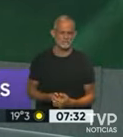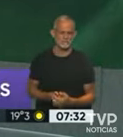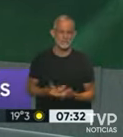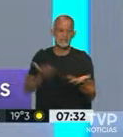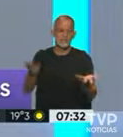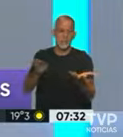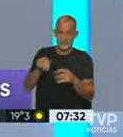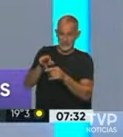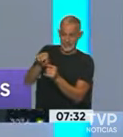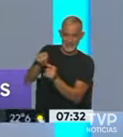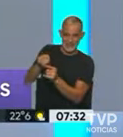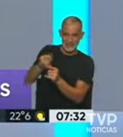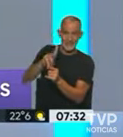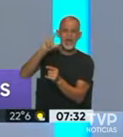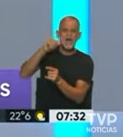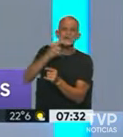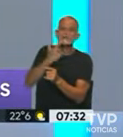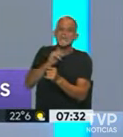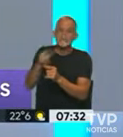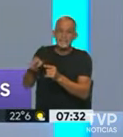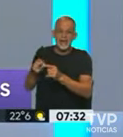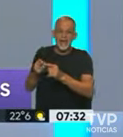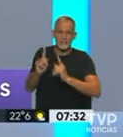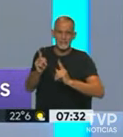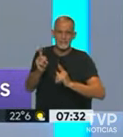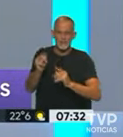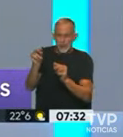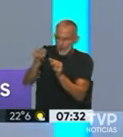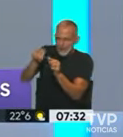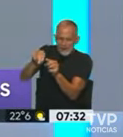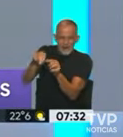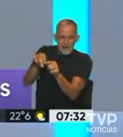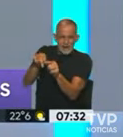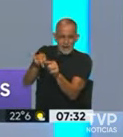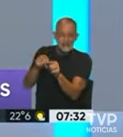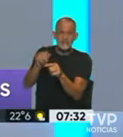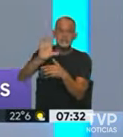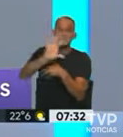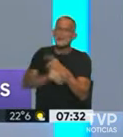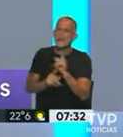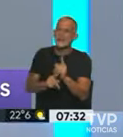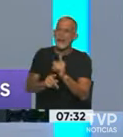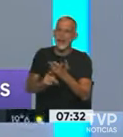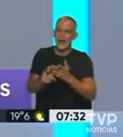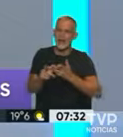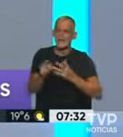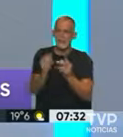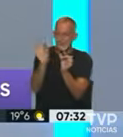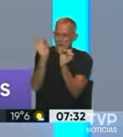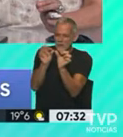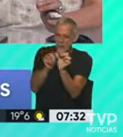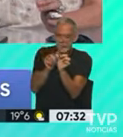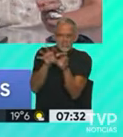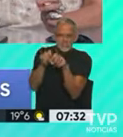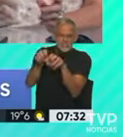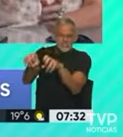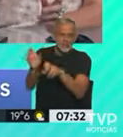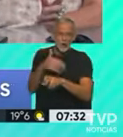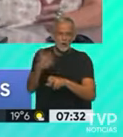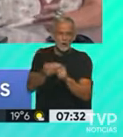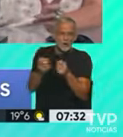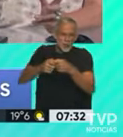porque la langosta Sudamericana estamos hablando Ese es el insecto la langosta Sudamericana eh es un es un bichito muy voraz se